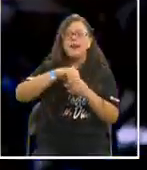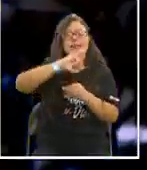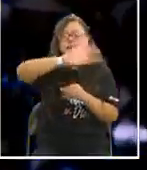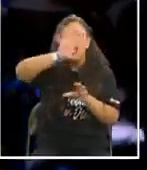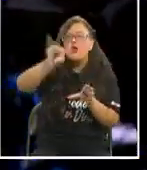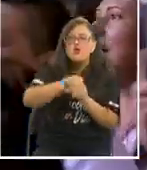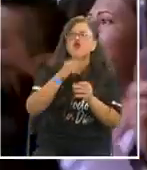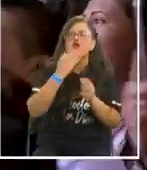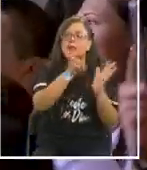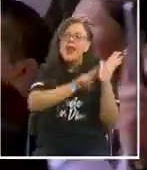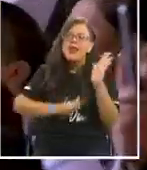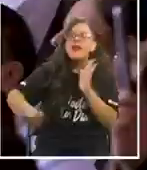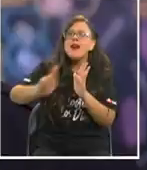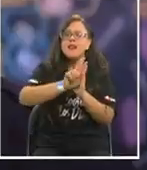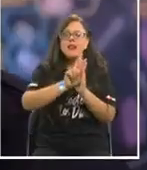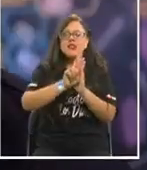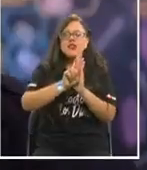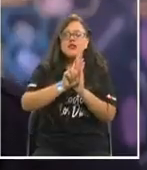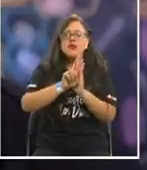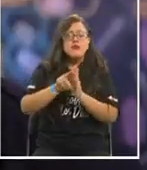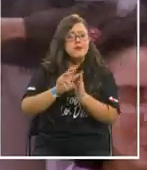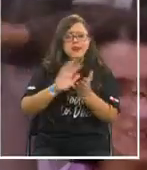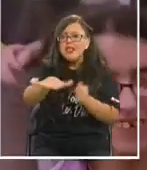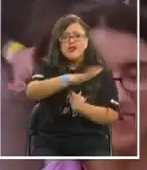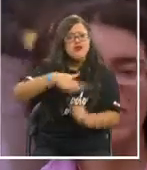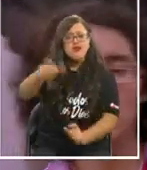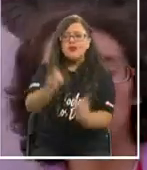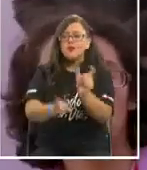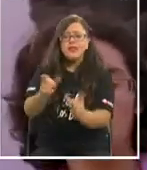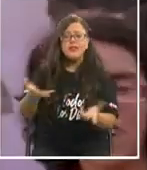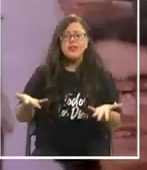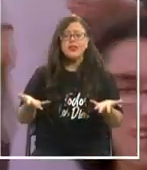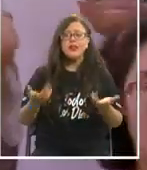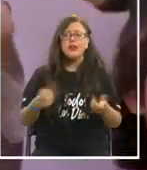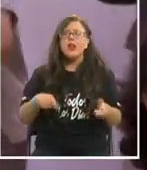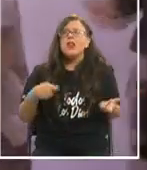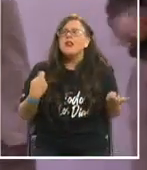inclusión, de la rehabilitación de todos.